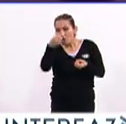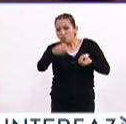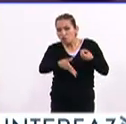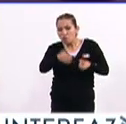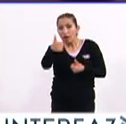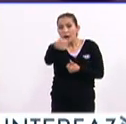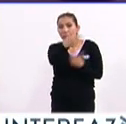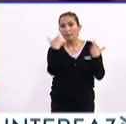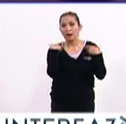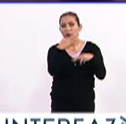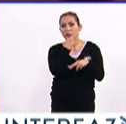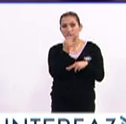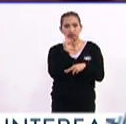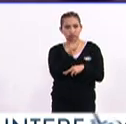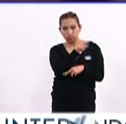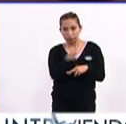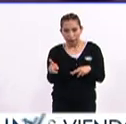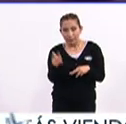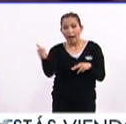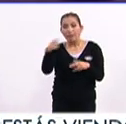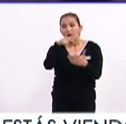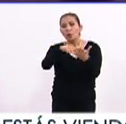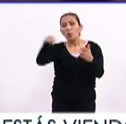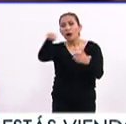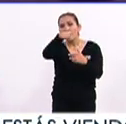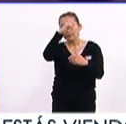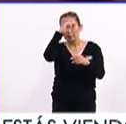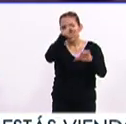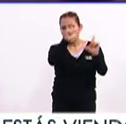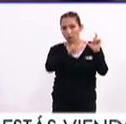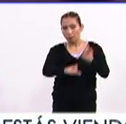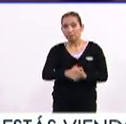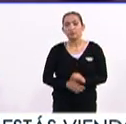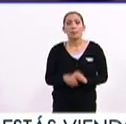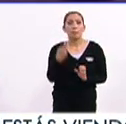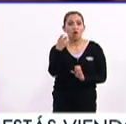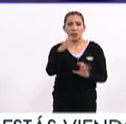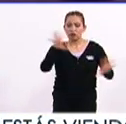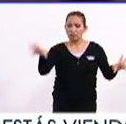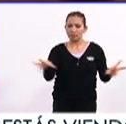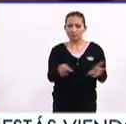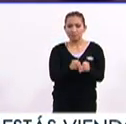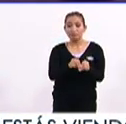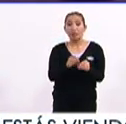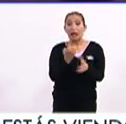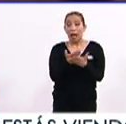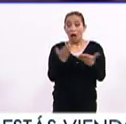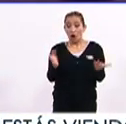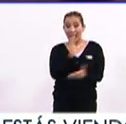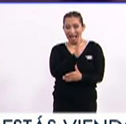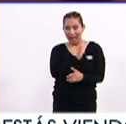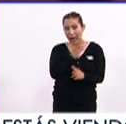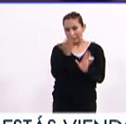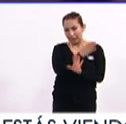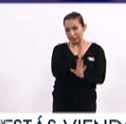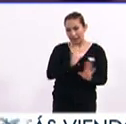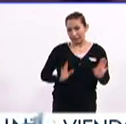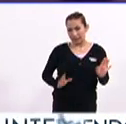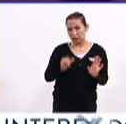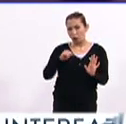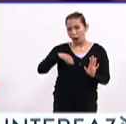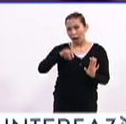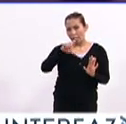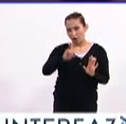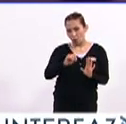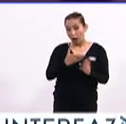de cada maestra y maestro de cada rincón del país. Es por todo esto que el entonces candidato presidencial Andrés Manuel